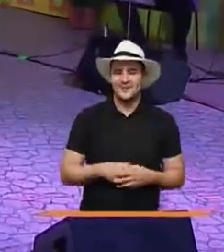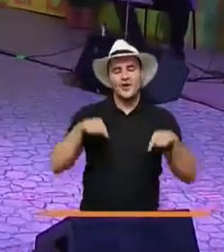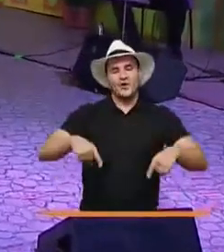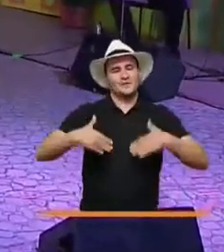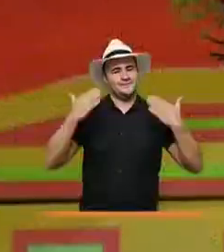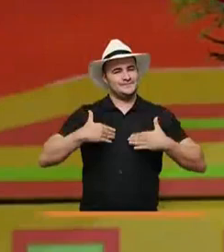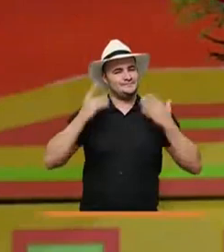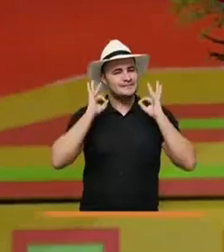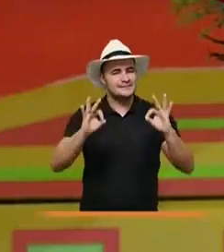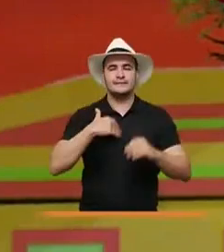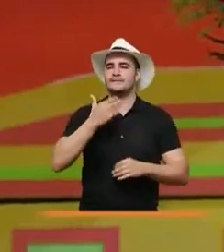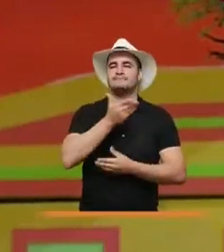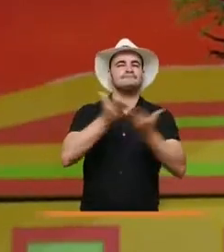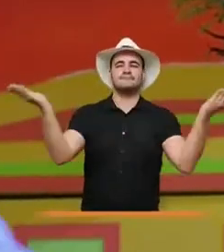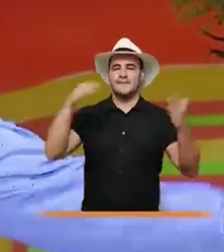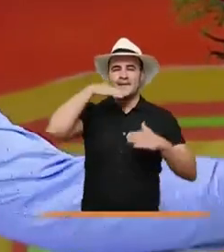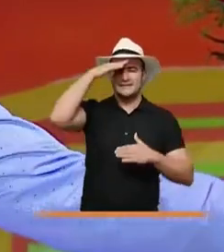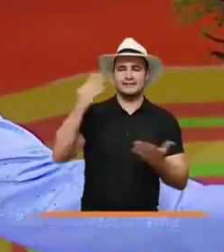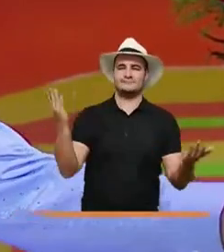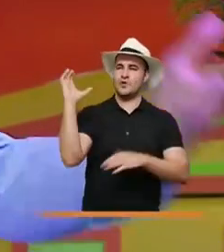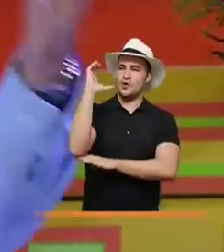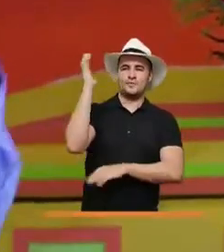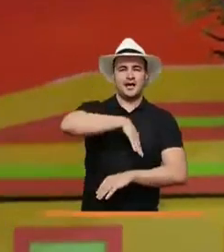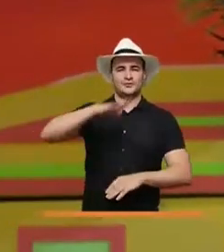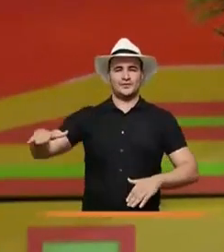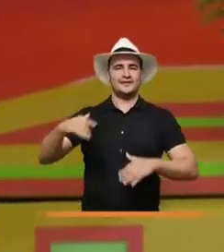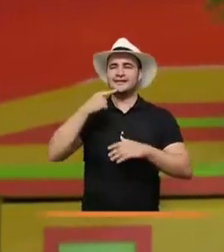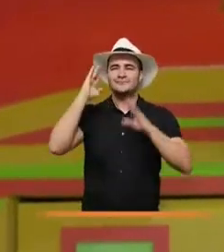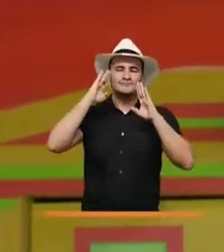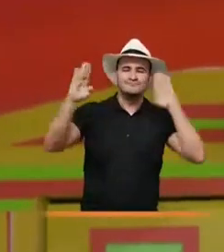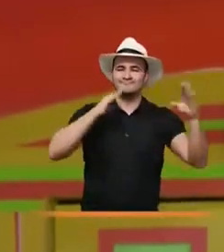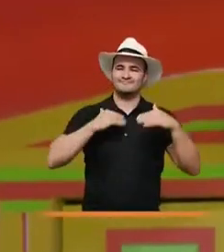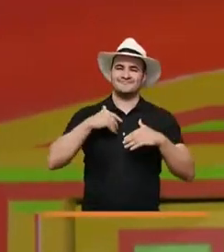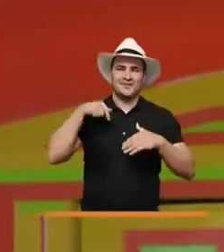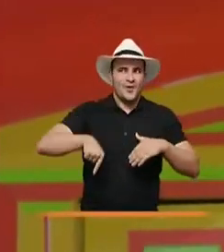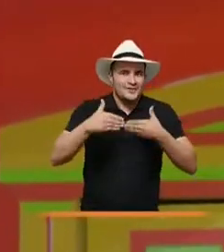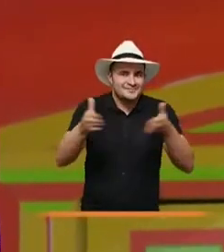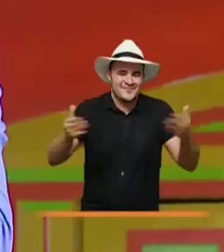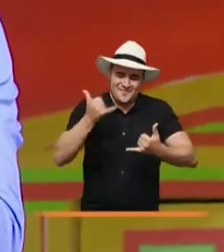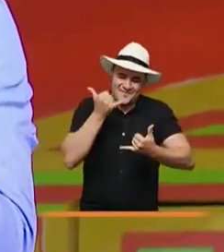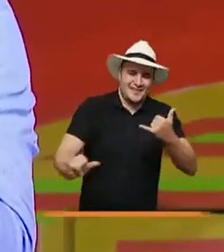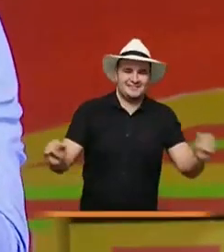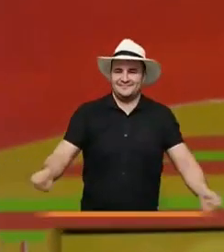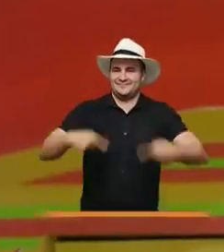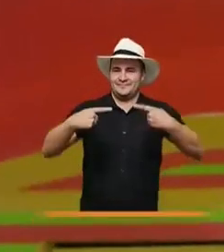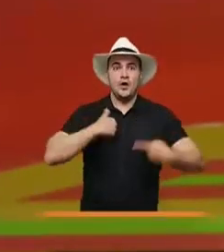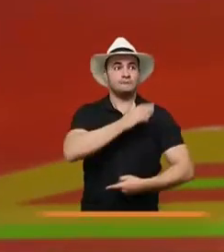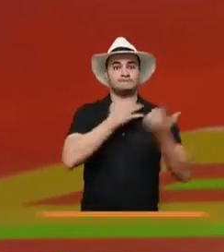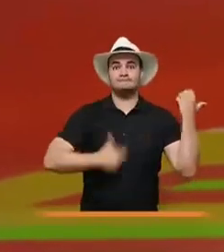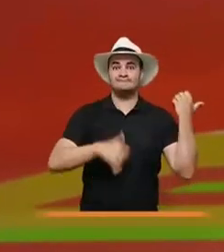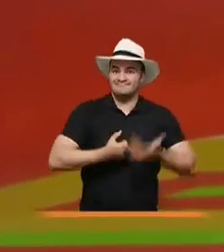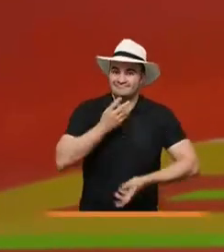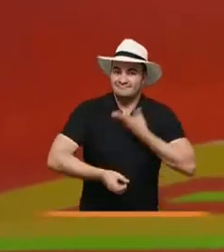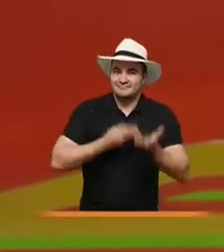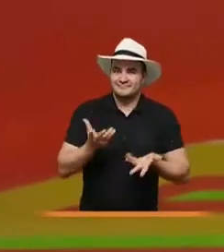decirle a medellín de decirle antioquia colombia hola bienvenidos está su final este es el evento de la trova esta es la feria de